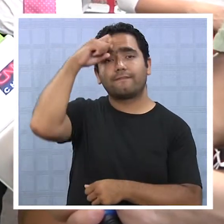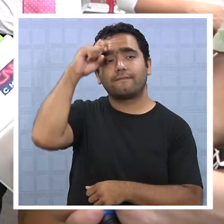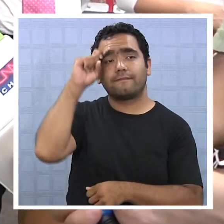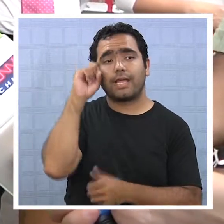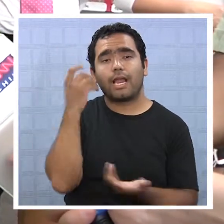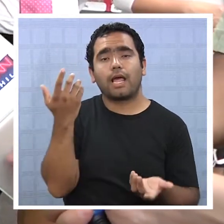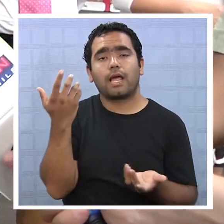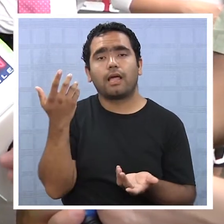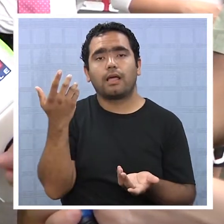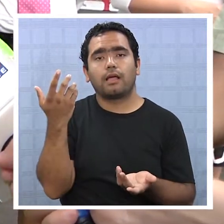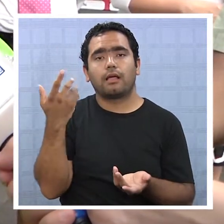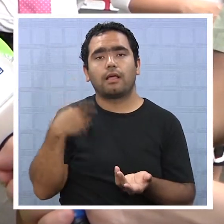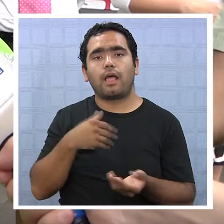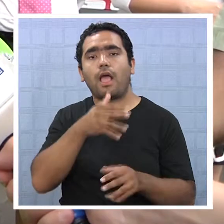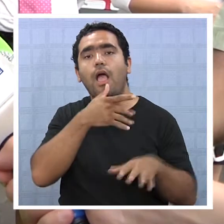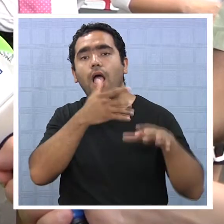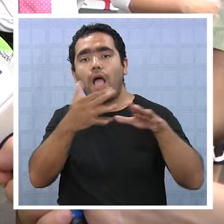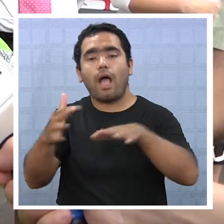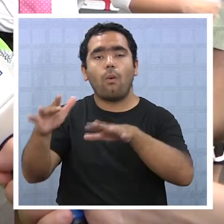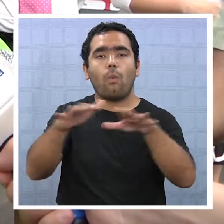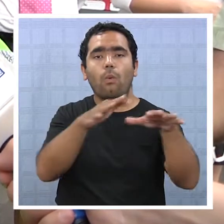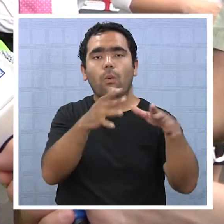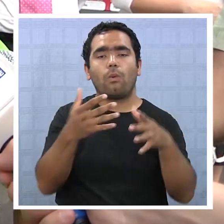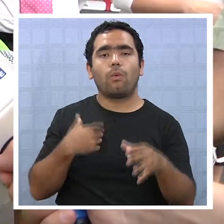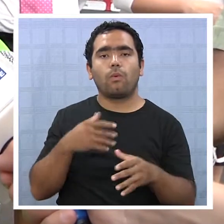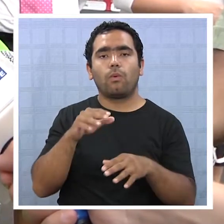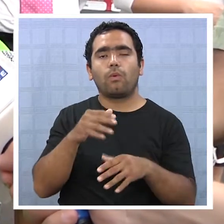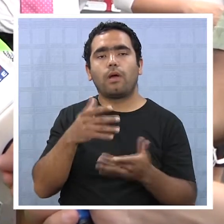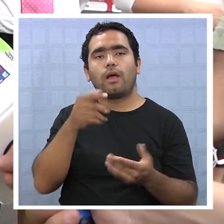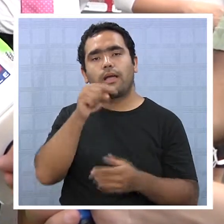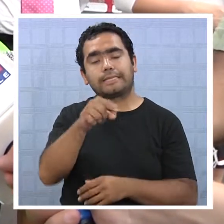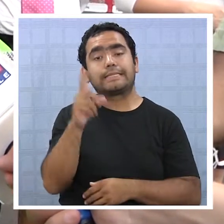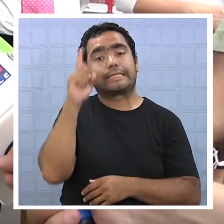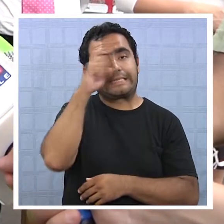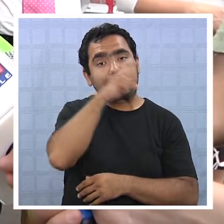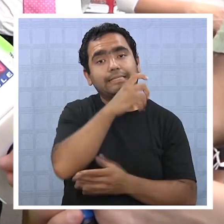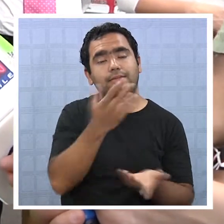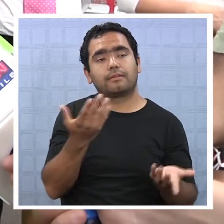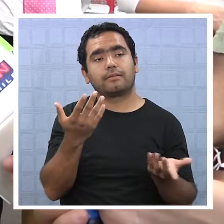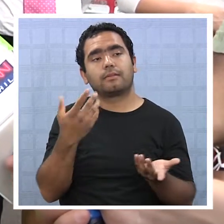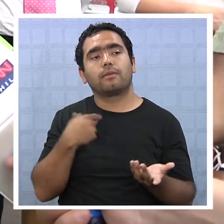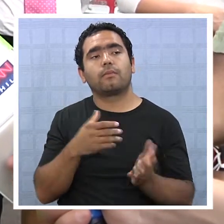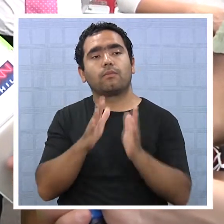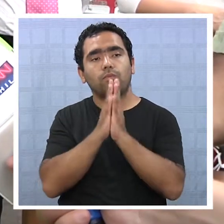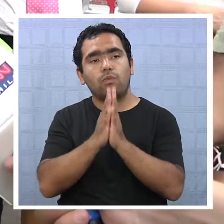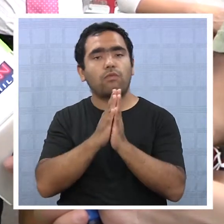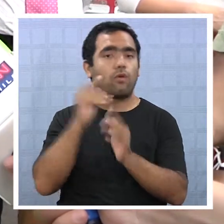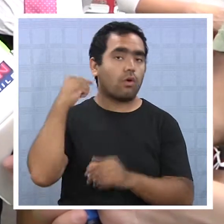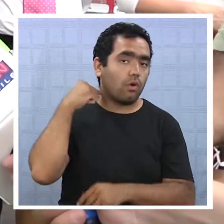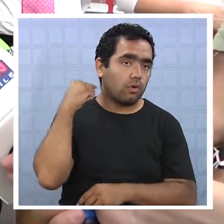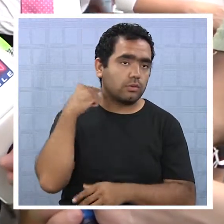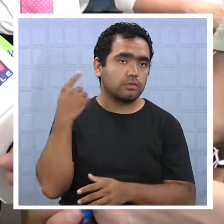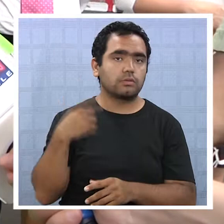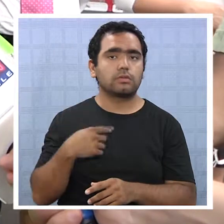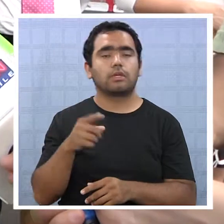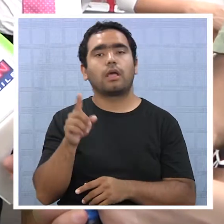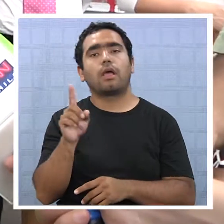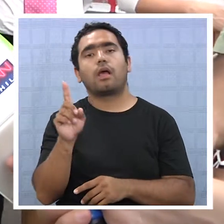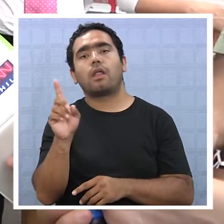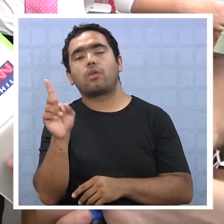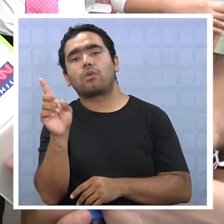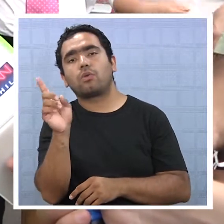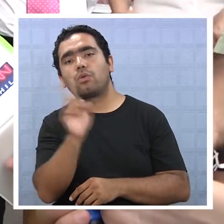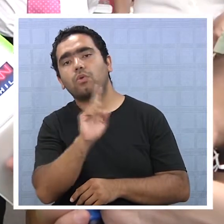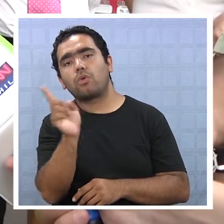el agua es complicada, entonces, tienen que tomar conciencia en que no correr por